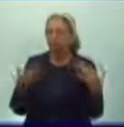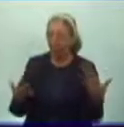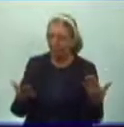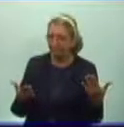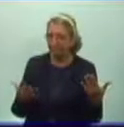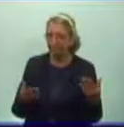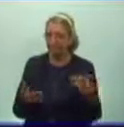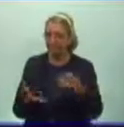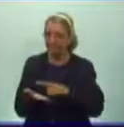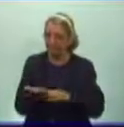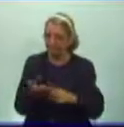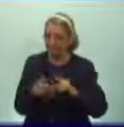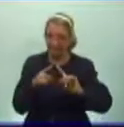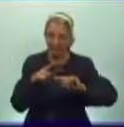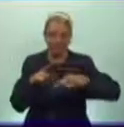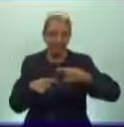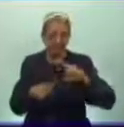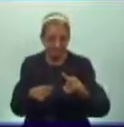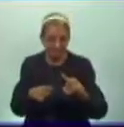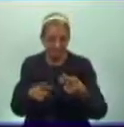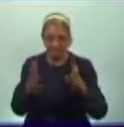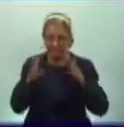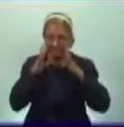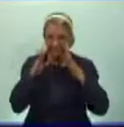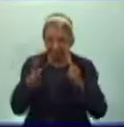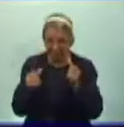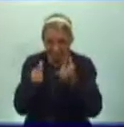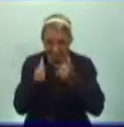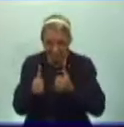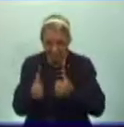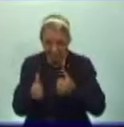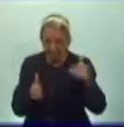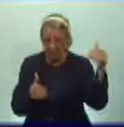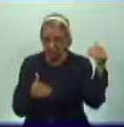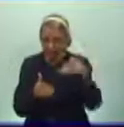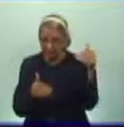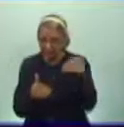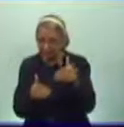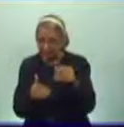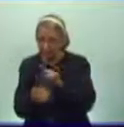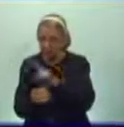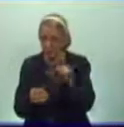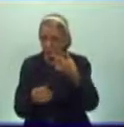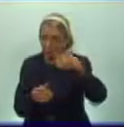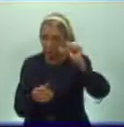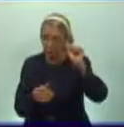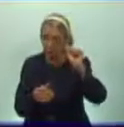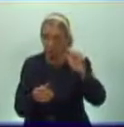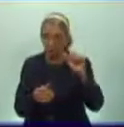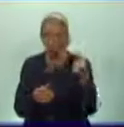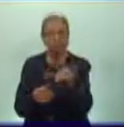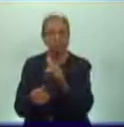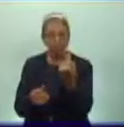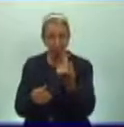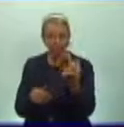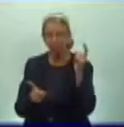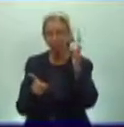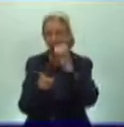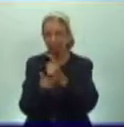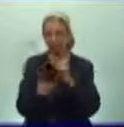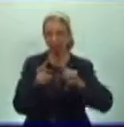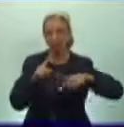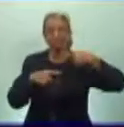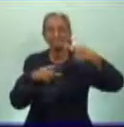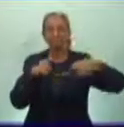la próxima semana ya deben estar atentos esperando al profesor Darío. Nosotros nos volveremos a ver dentro de 15 días,